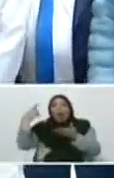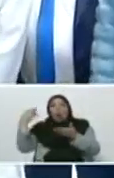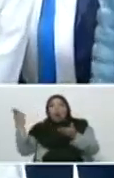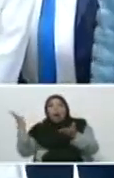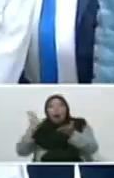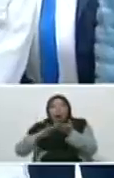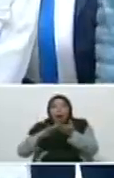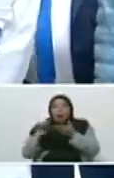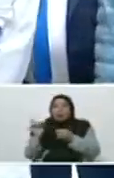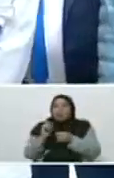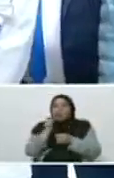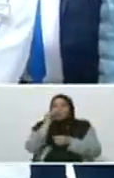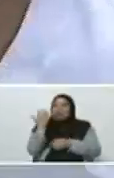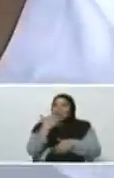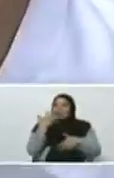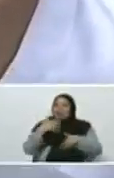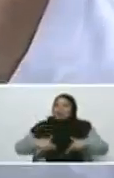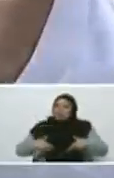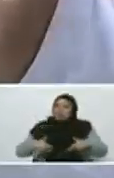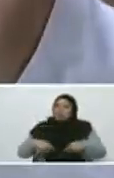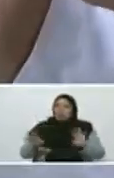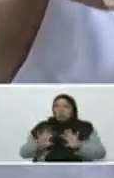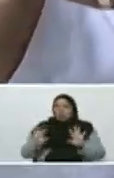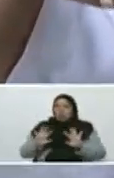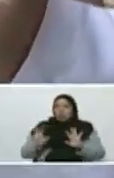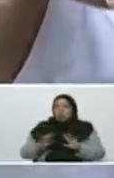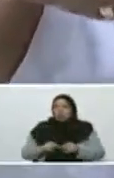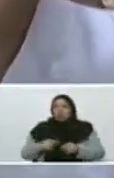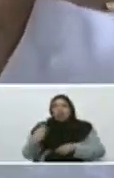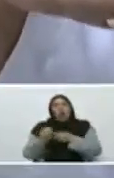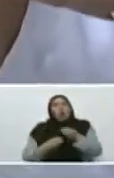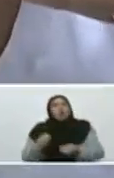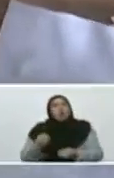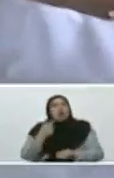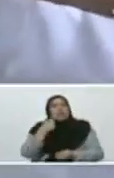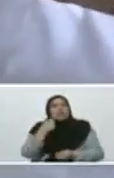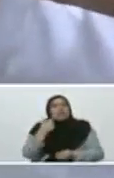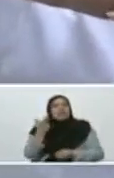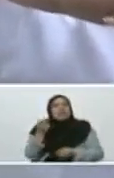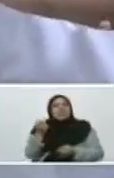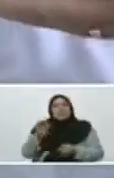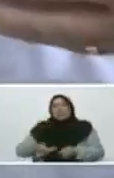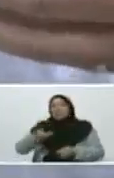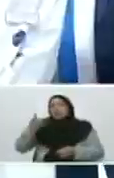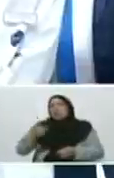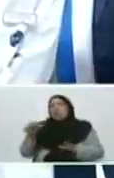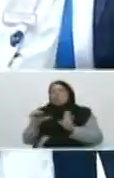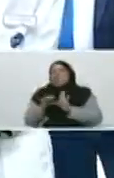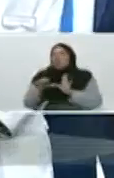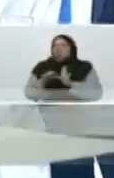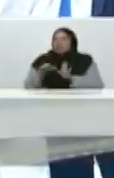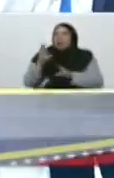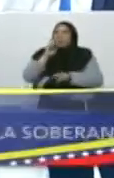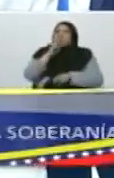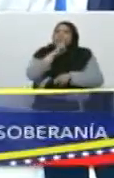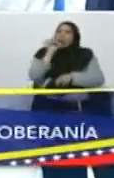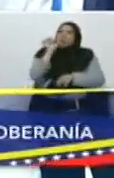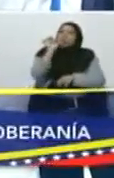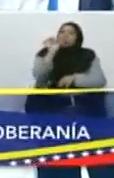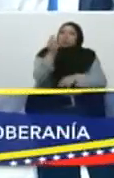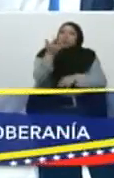Entonces ahí ponemos células, hemos hecho... ¿De dónde se saca esa célula madre? Importante, porque esa célula madre ya no